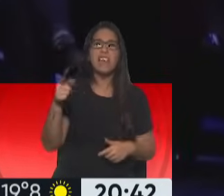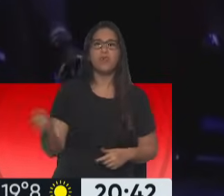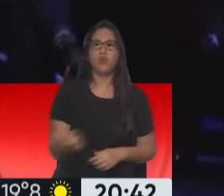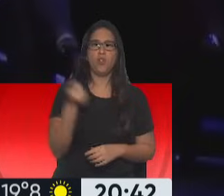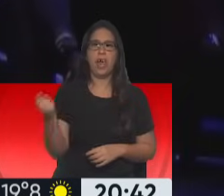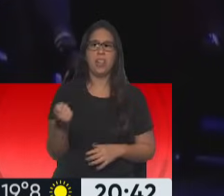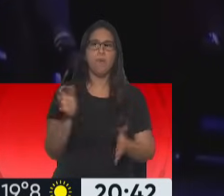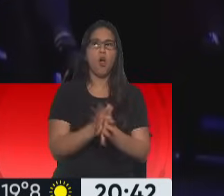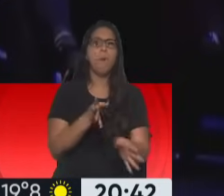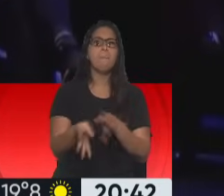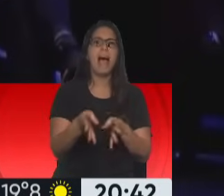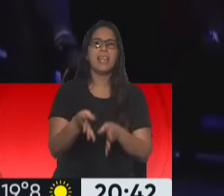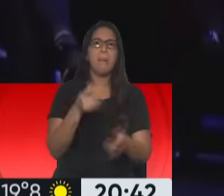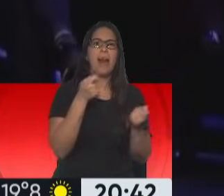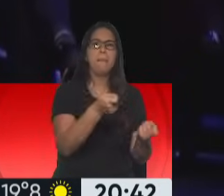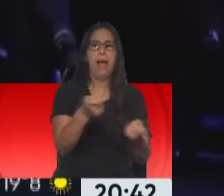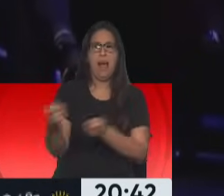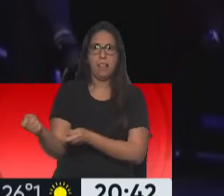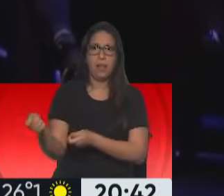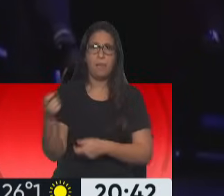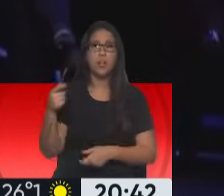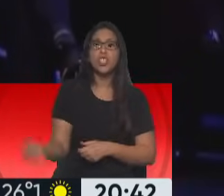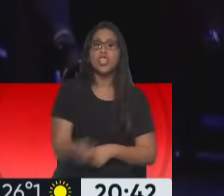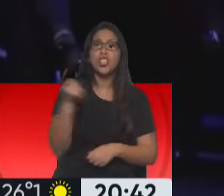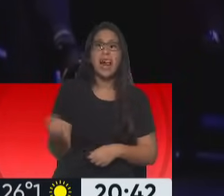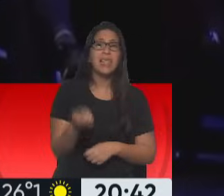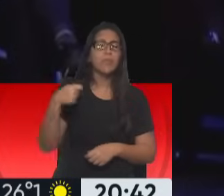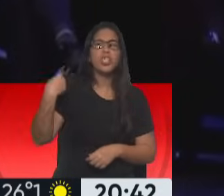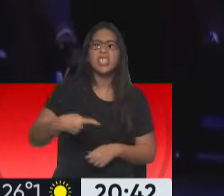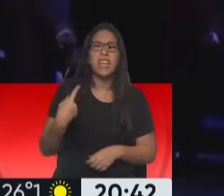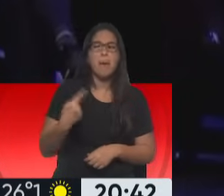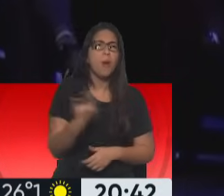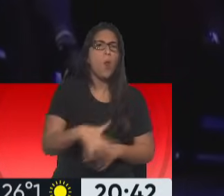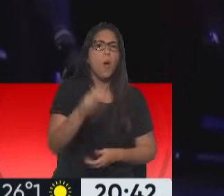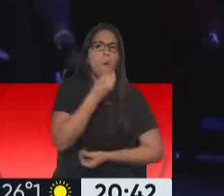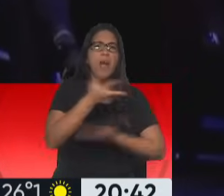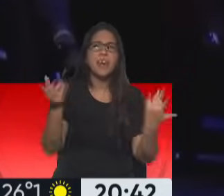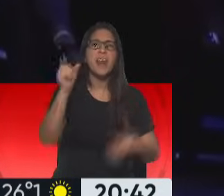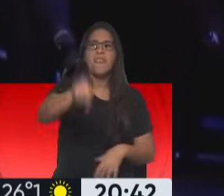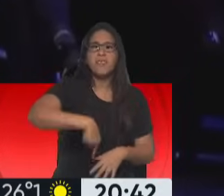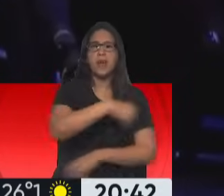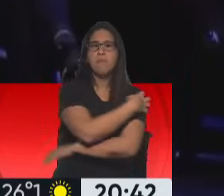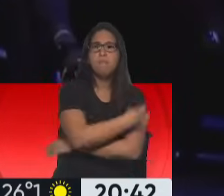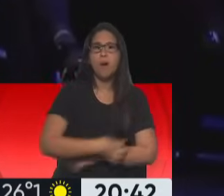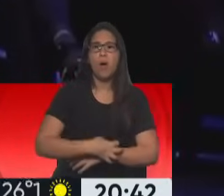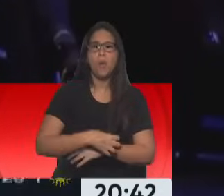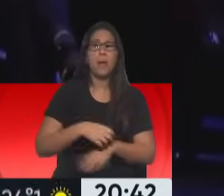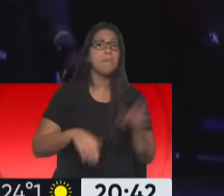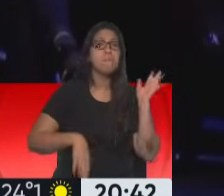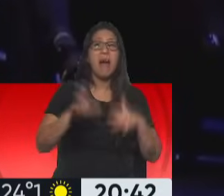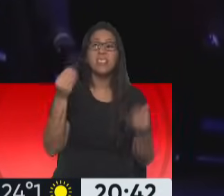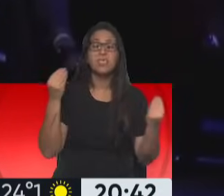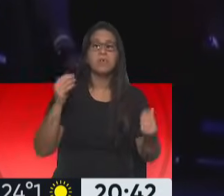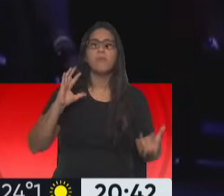la máquina de matar, porque el socialismo es siempre y en todo lugar un fenómeno empobrecedor y, sobre todas las cosas,